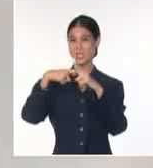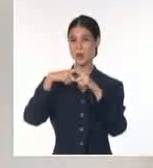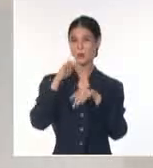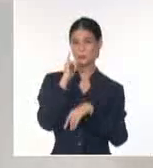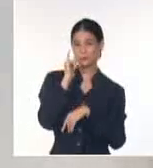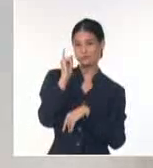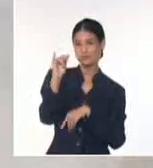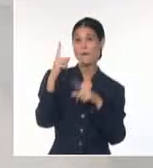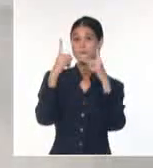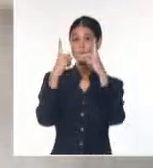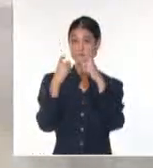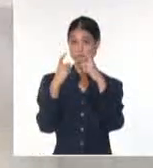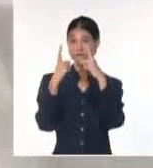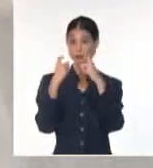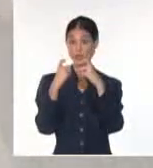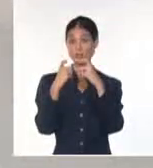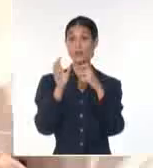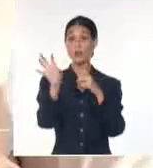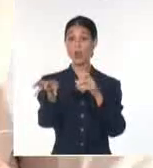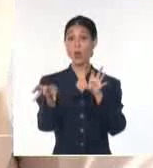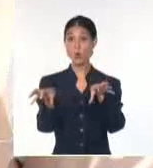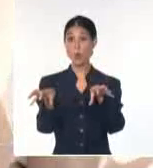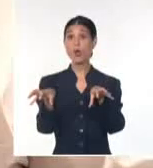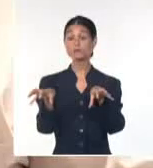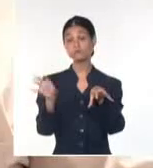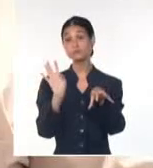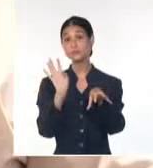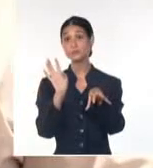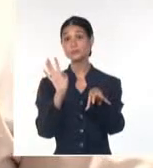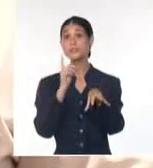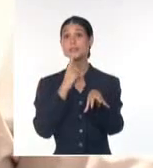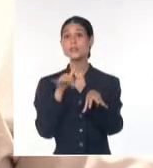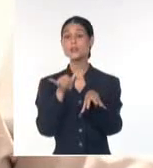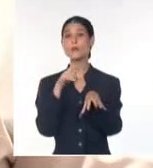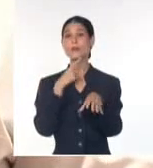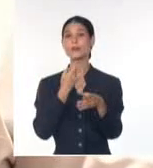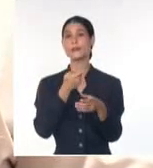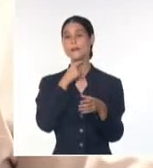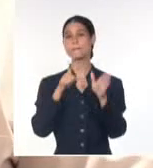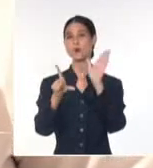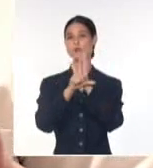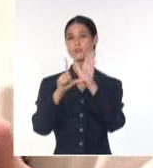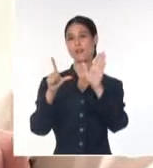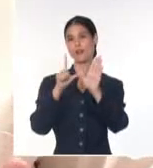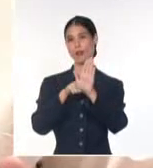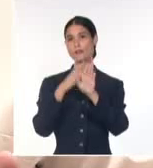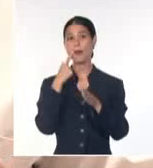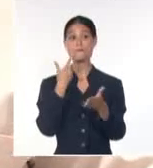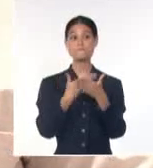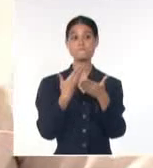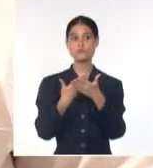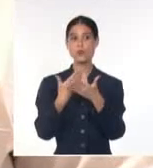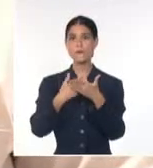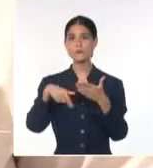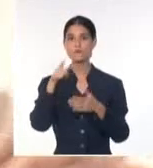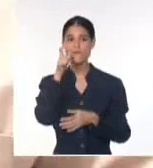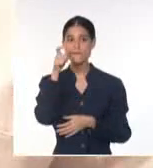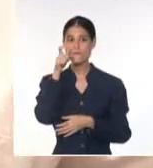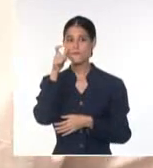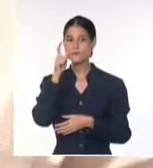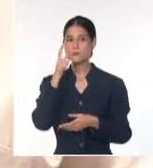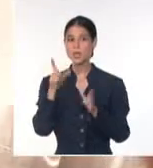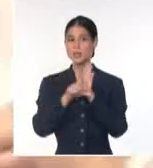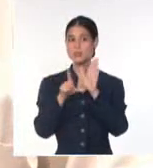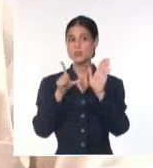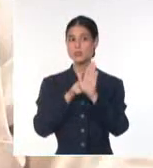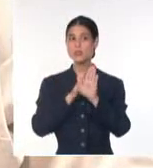Jíbaro hasta llegar a Matagua. Detectar si hay ilegalidades, como usted dice, y las acciones que tenemos que hacer